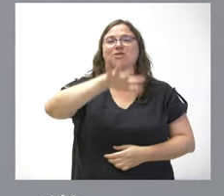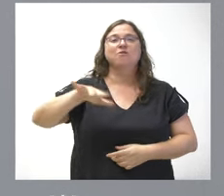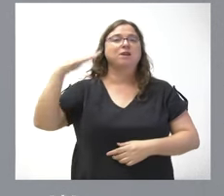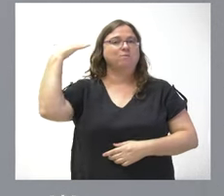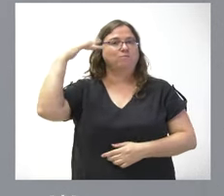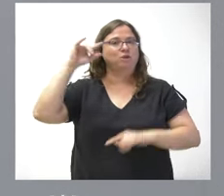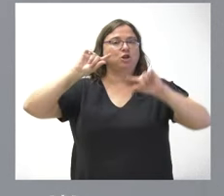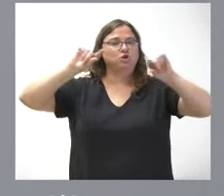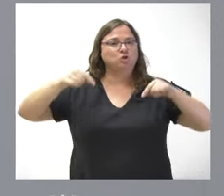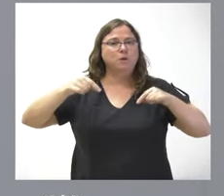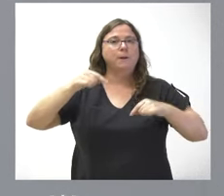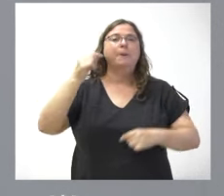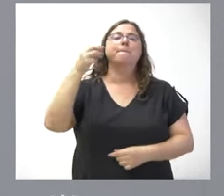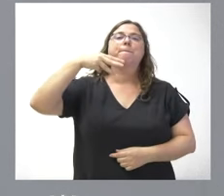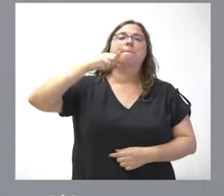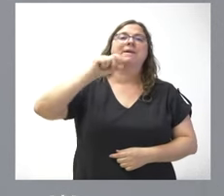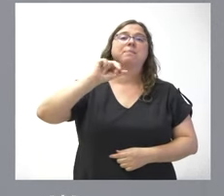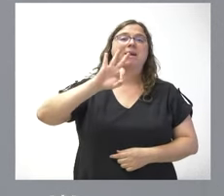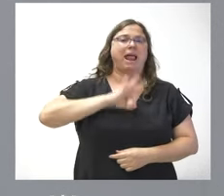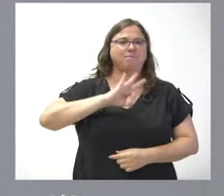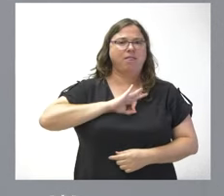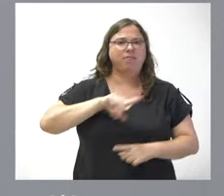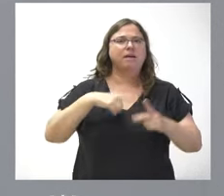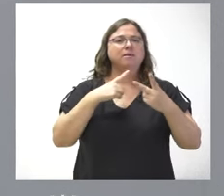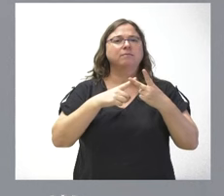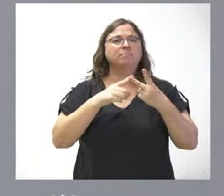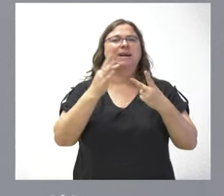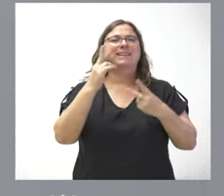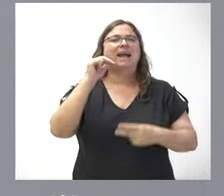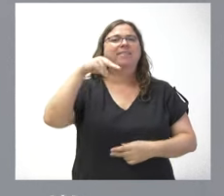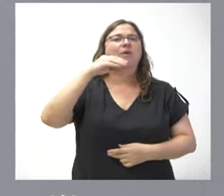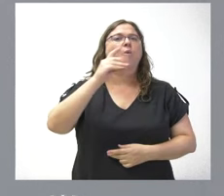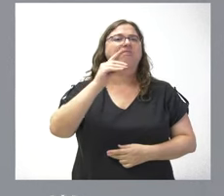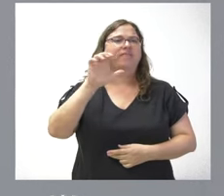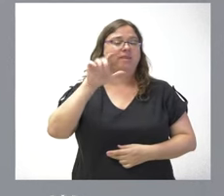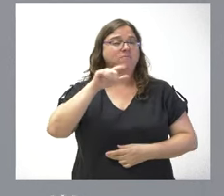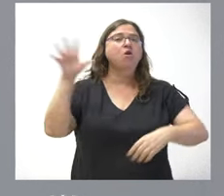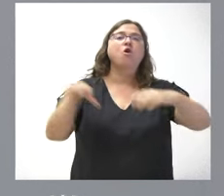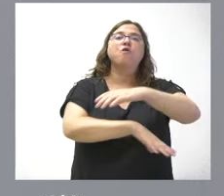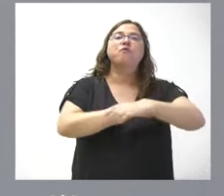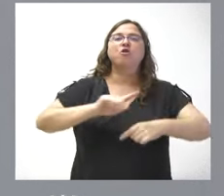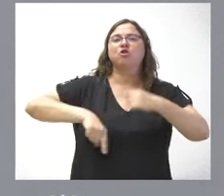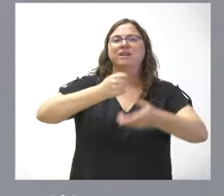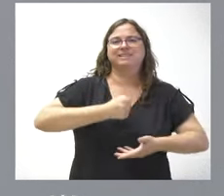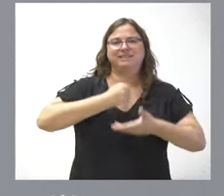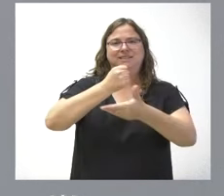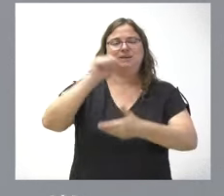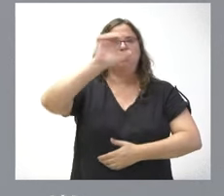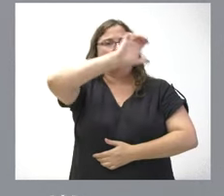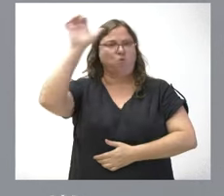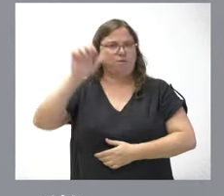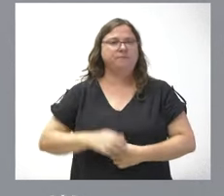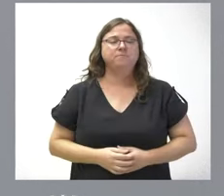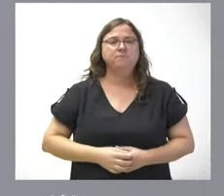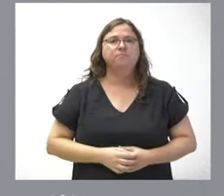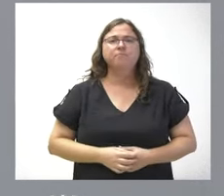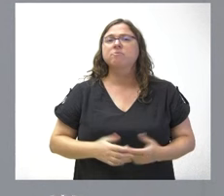municipales de matamala de Almazán y tardelcuende son fondos next generation de la Unión Europea